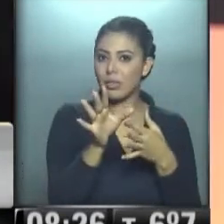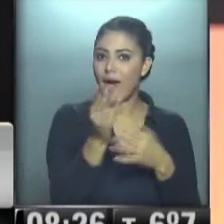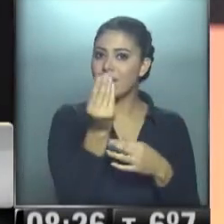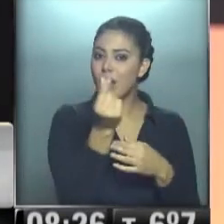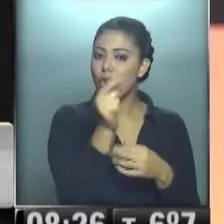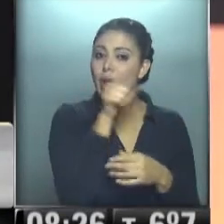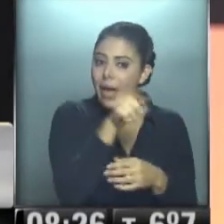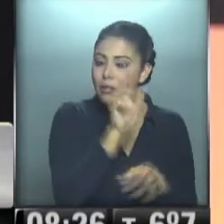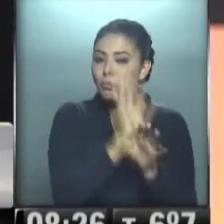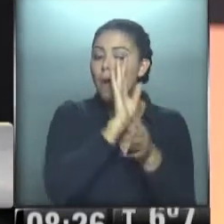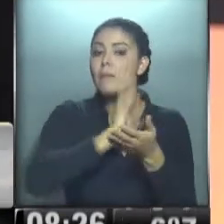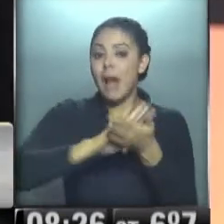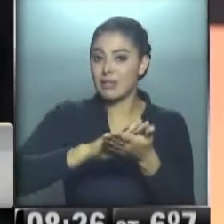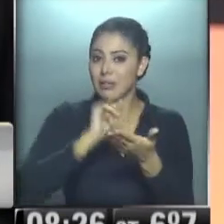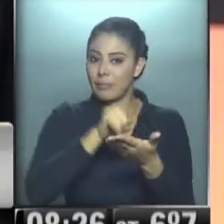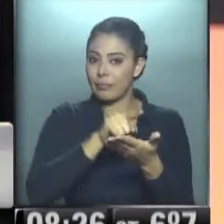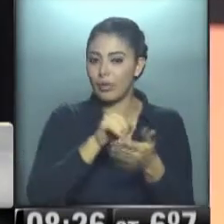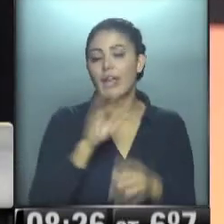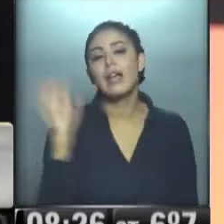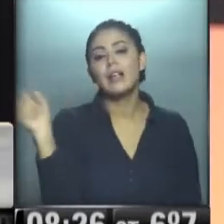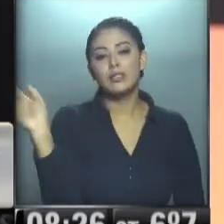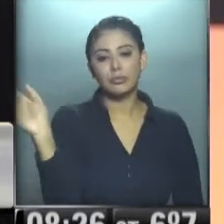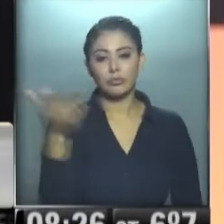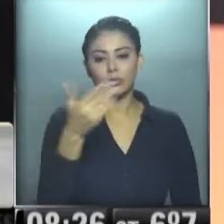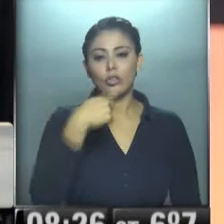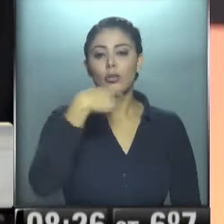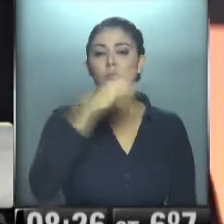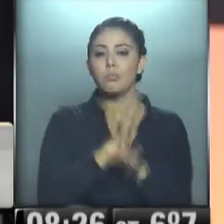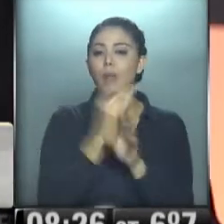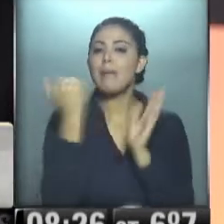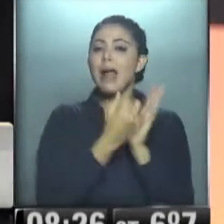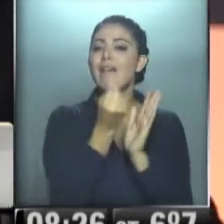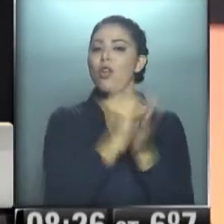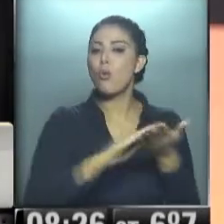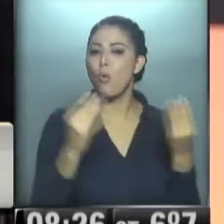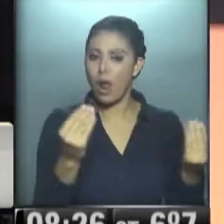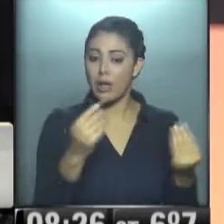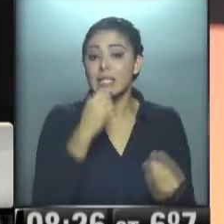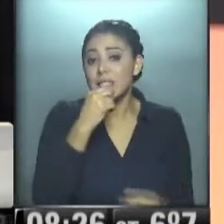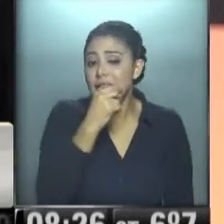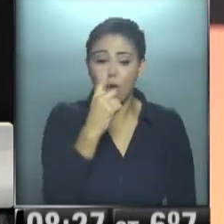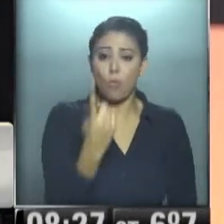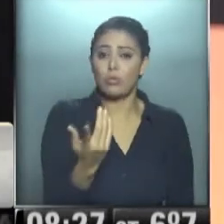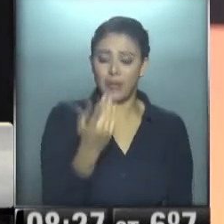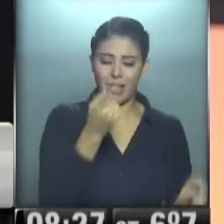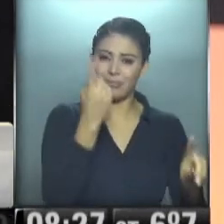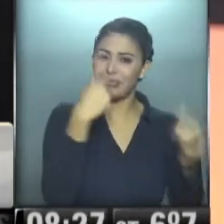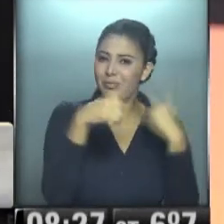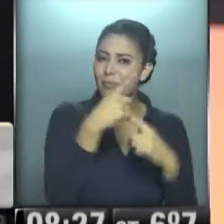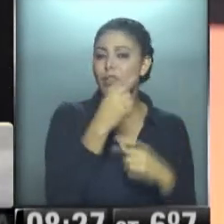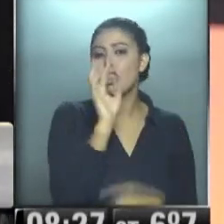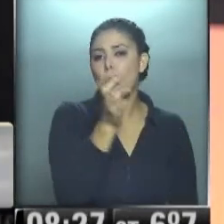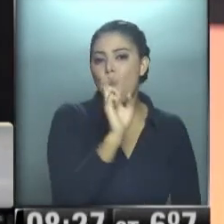es el valor de referencia que se va tomando lo que se llama en la jerga marcar valor este sí con una operación sobre